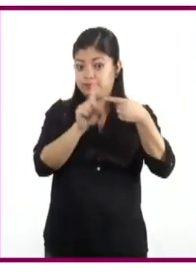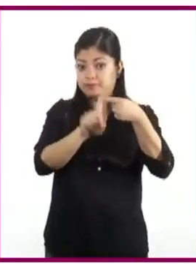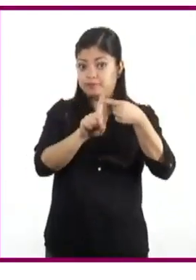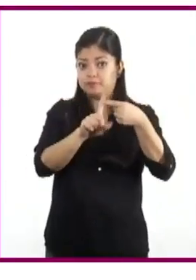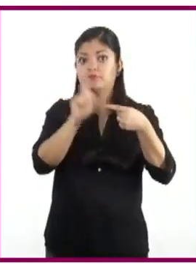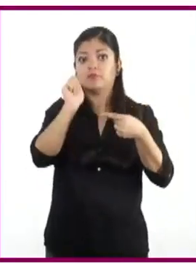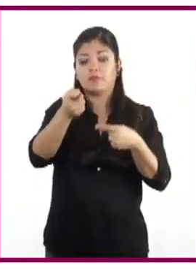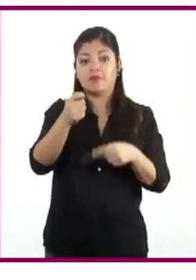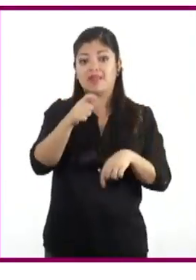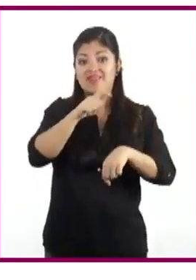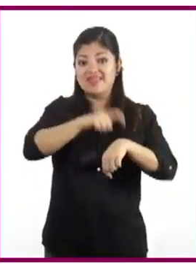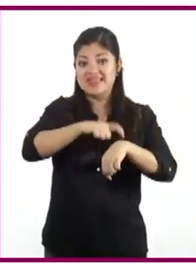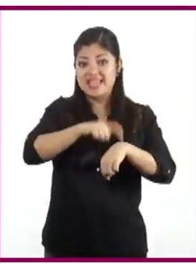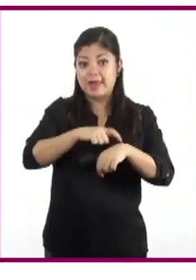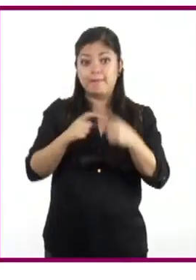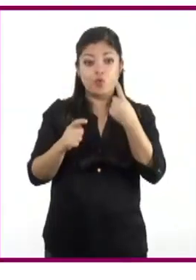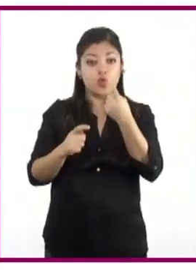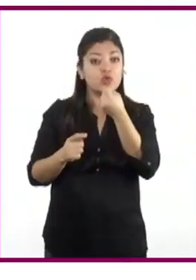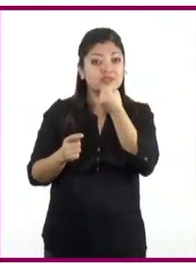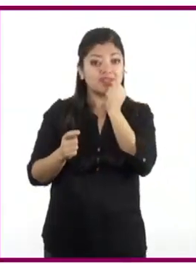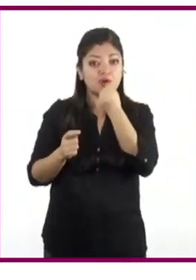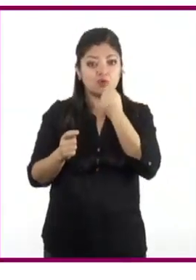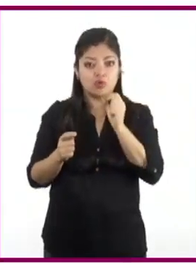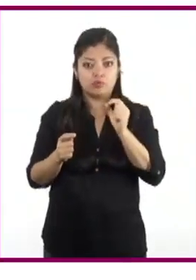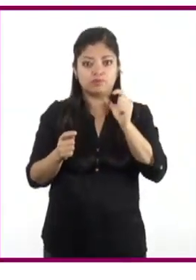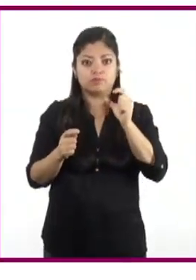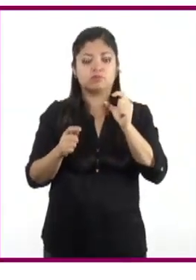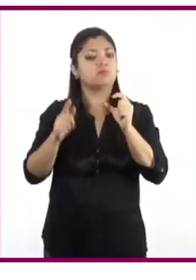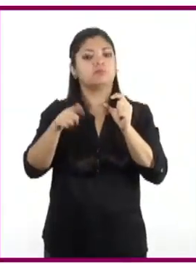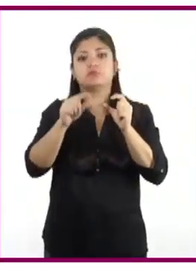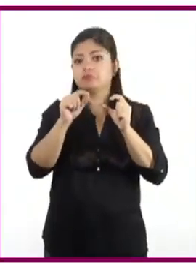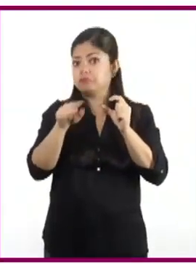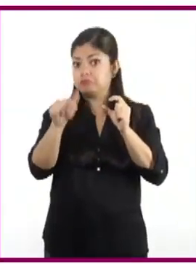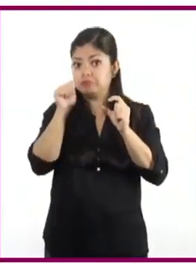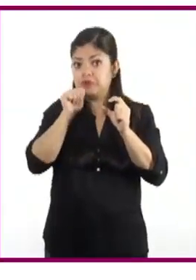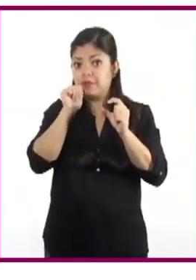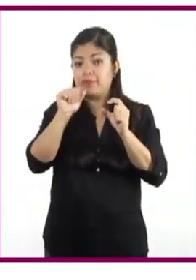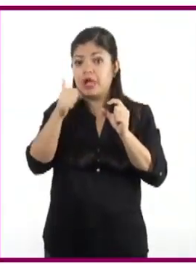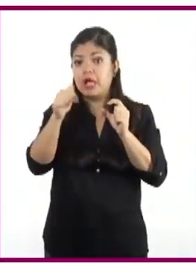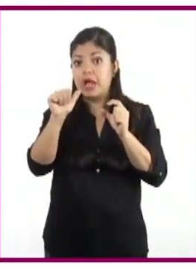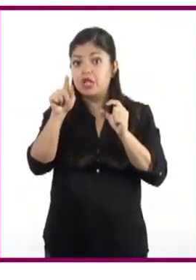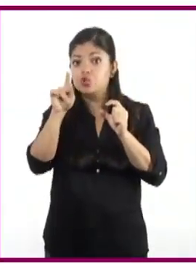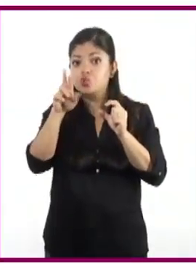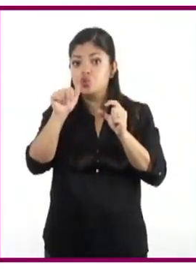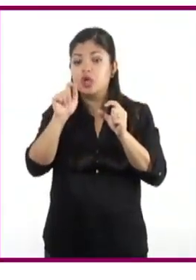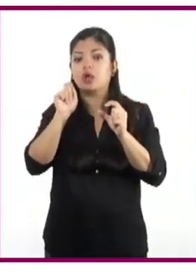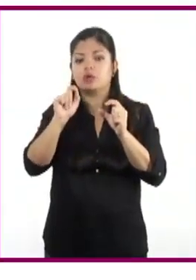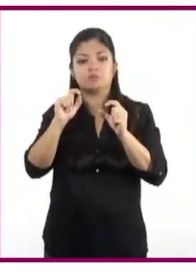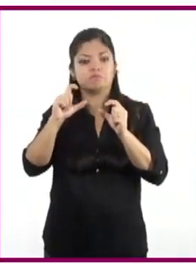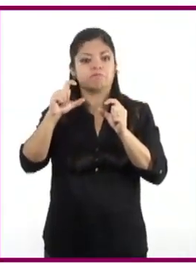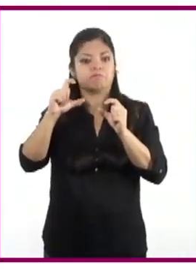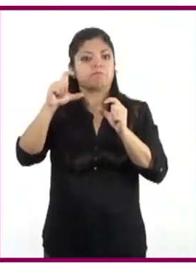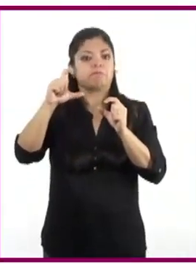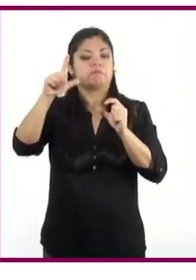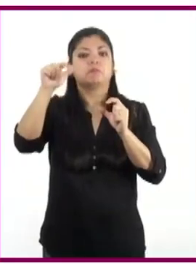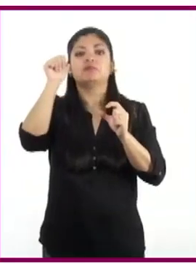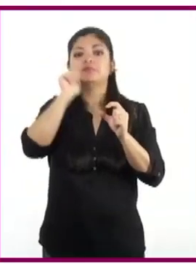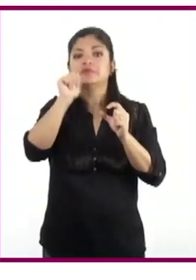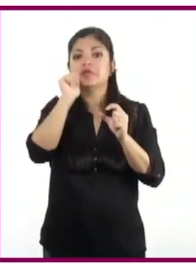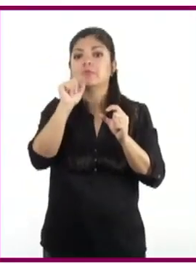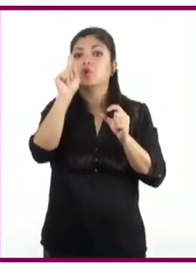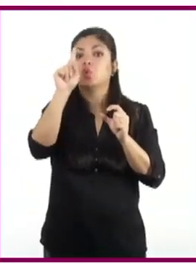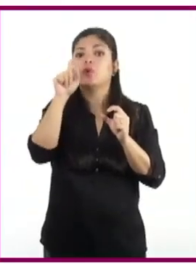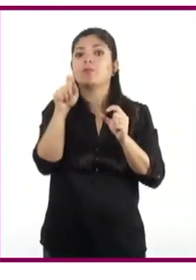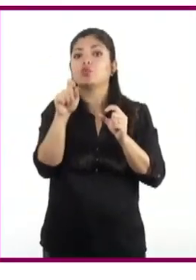aumentar el tiempo en un segundo, la altura siempre aumenta en 1.5